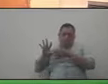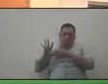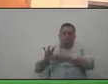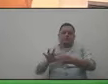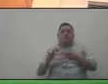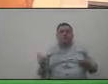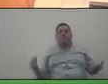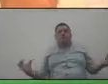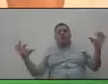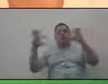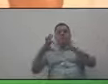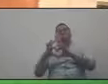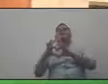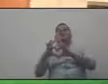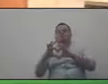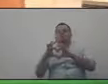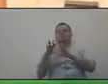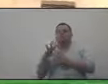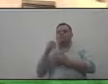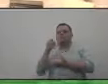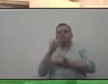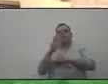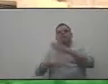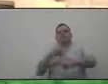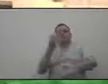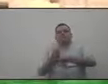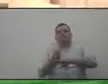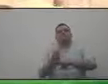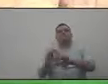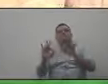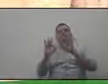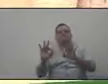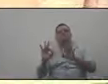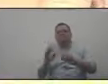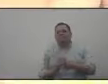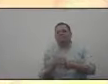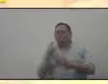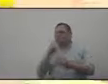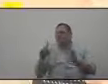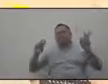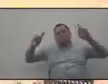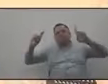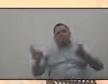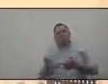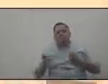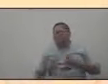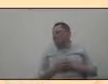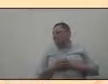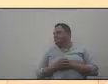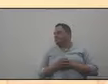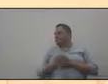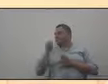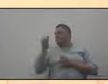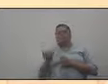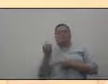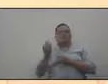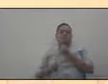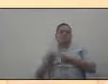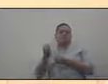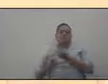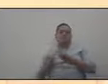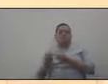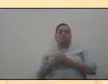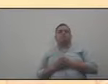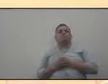hoy pueda tener los resultados que tiene. Esto es básicamente como el resumen de lo que se ha venido haciendo, no